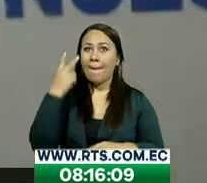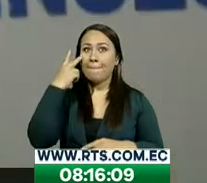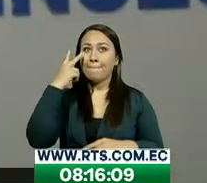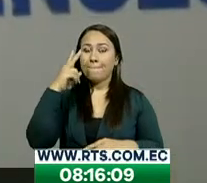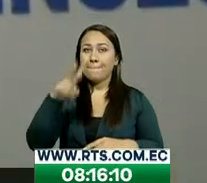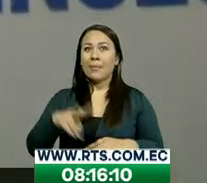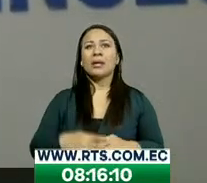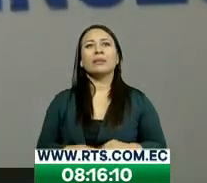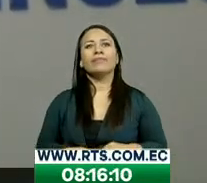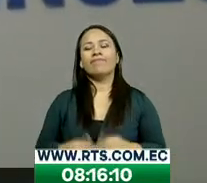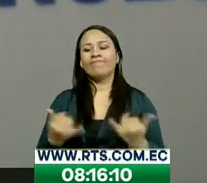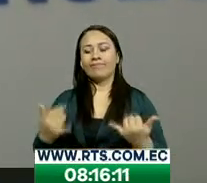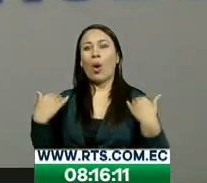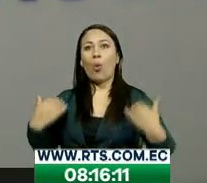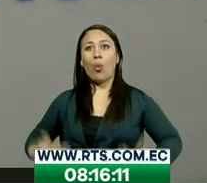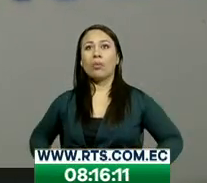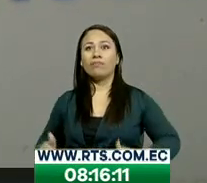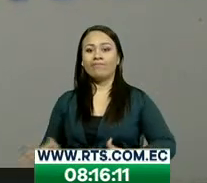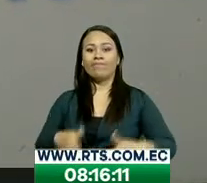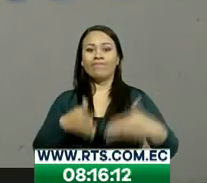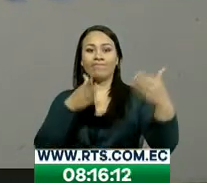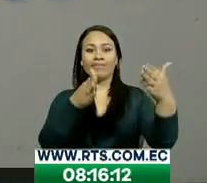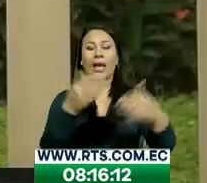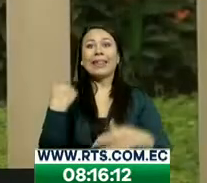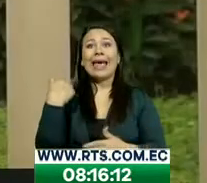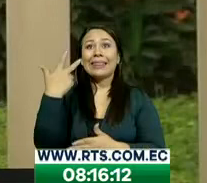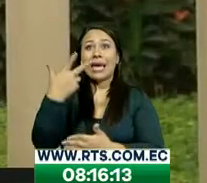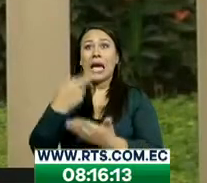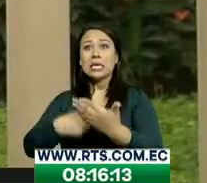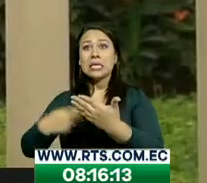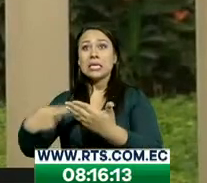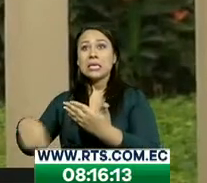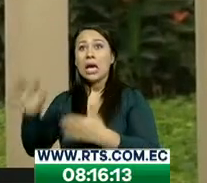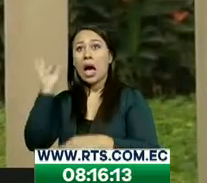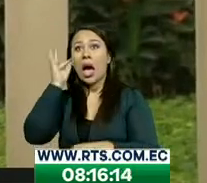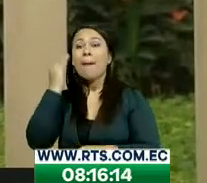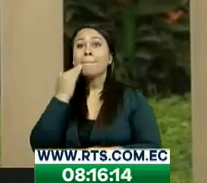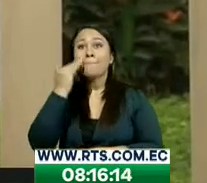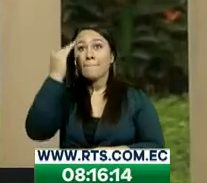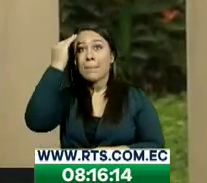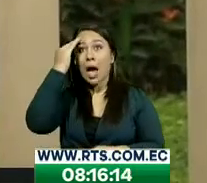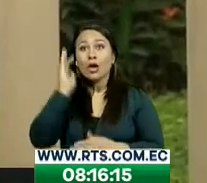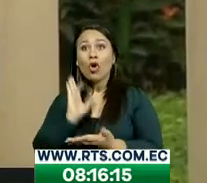la localidad. La pareja tuvo 3 hijas. La mayor, de 9 años, fue